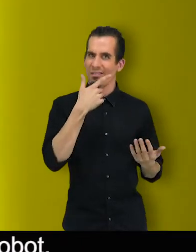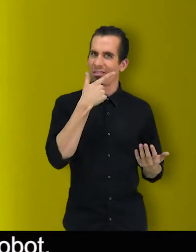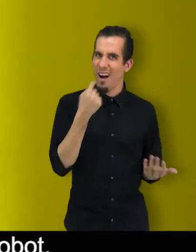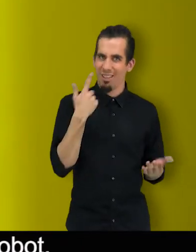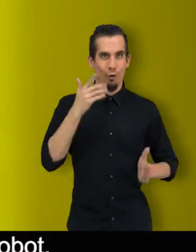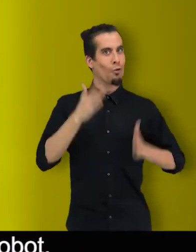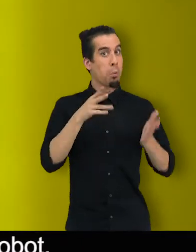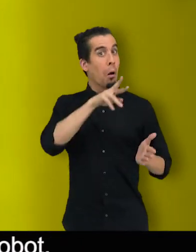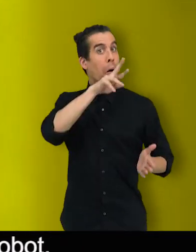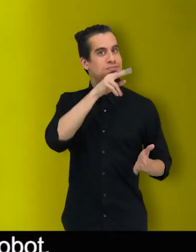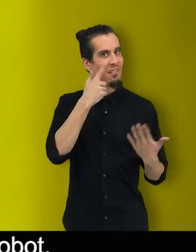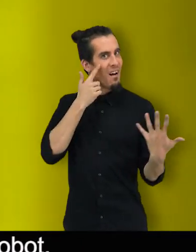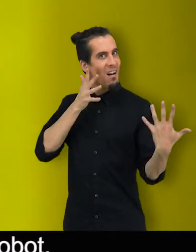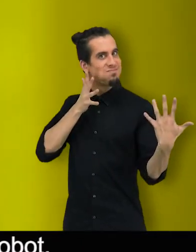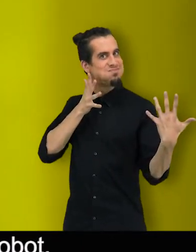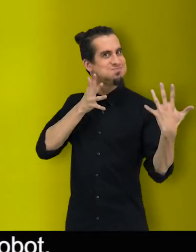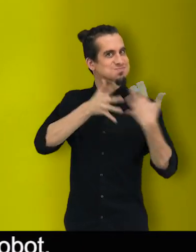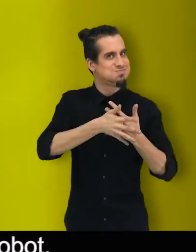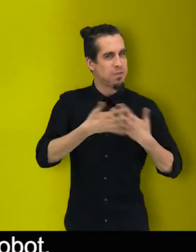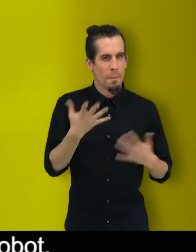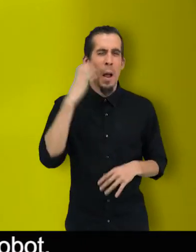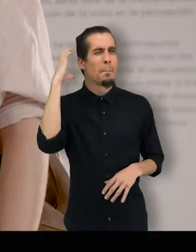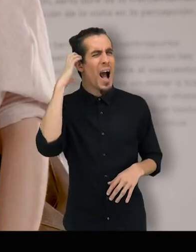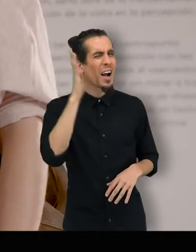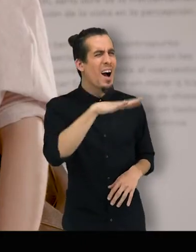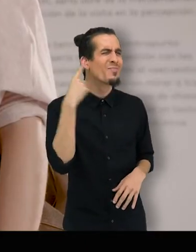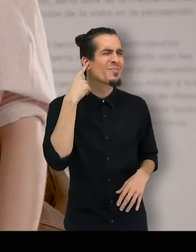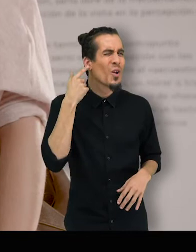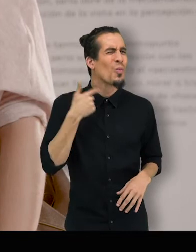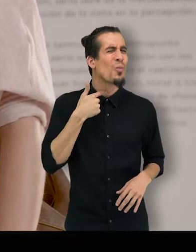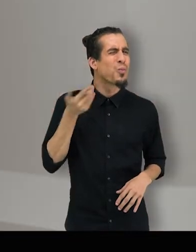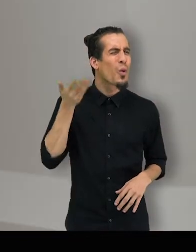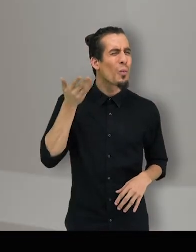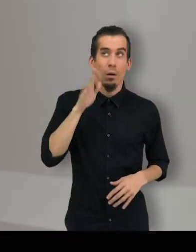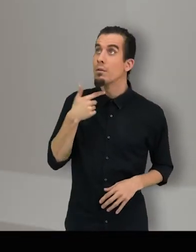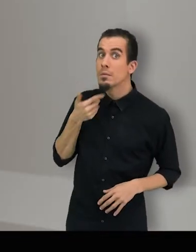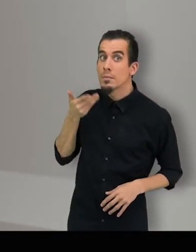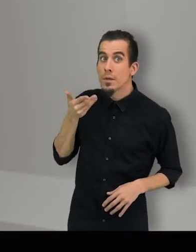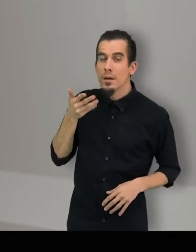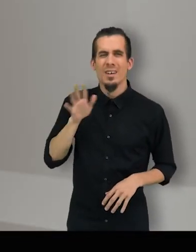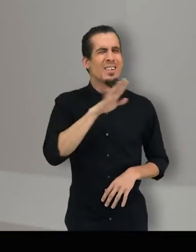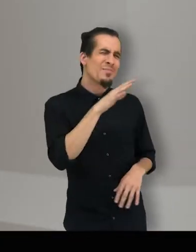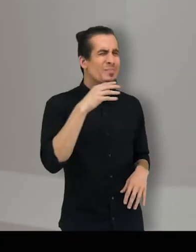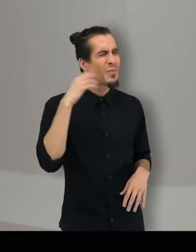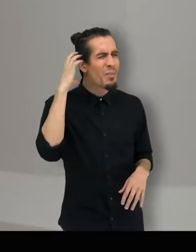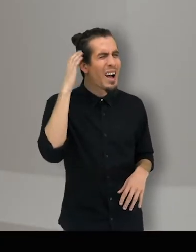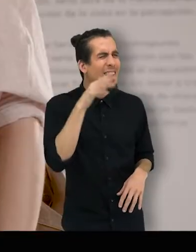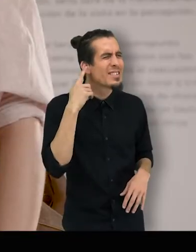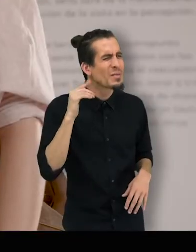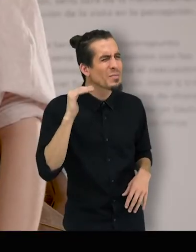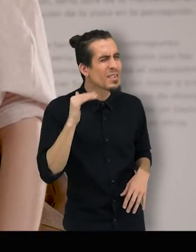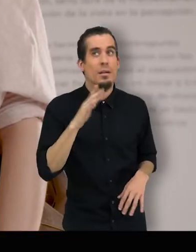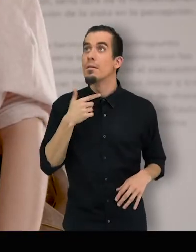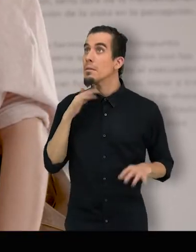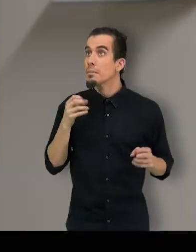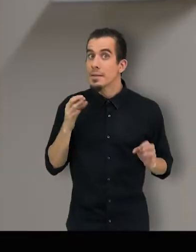Para ello, solo tienes que interactuar mediante voz con el robot. PACA, subir volumen. Está bien así. PACA,